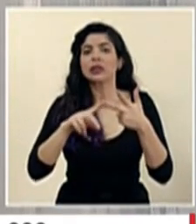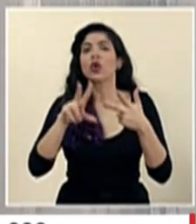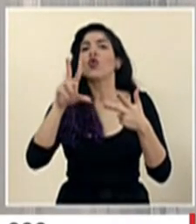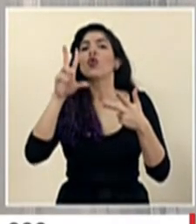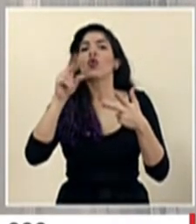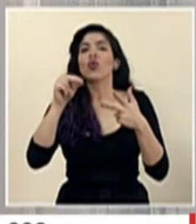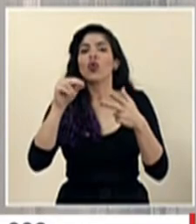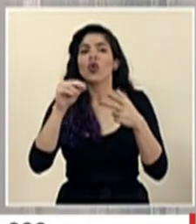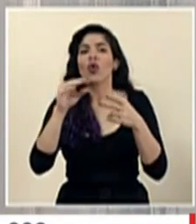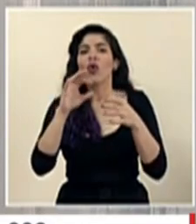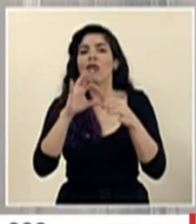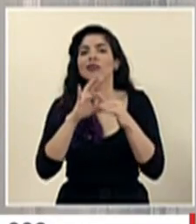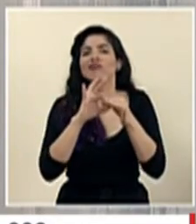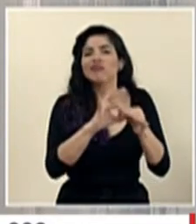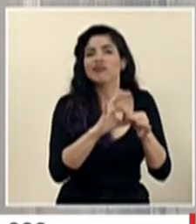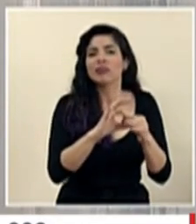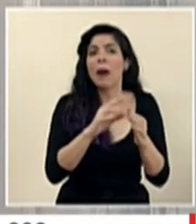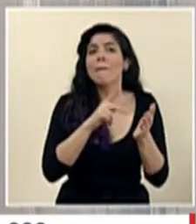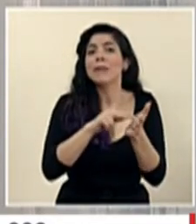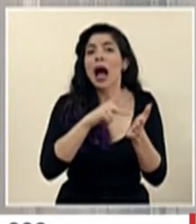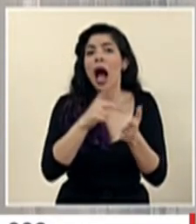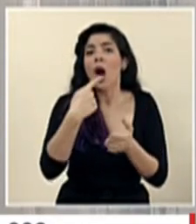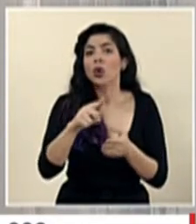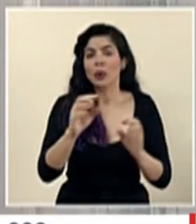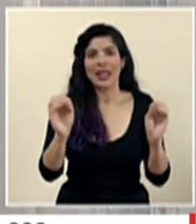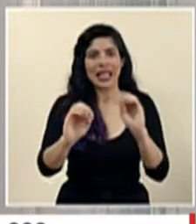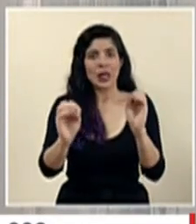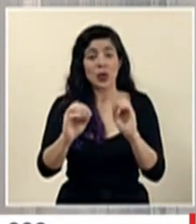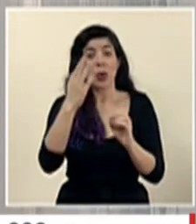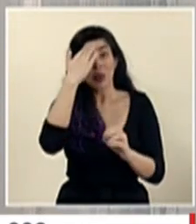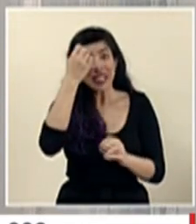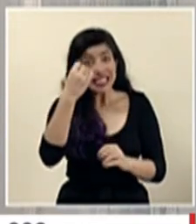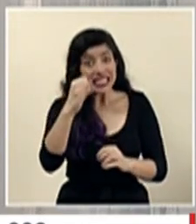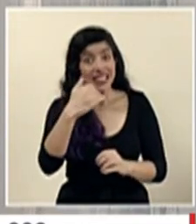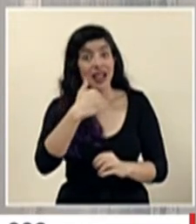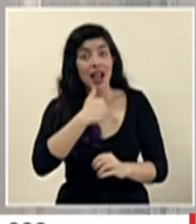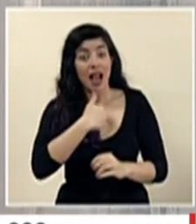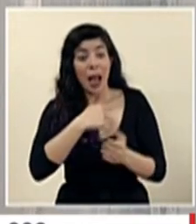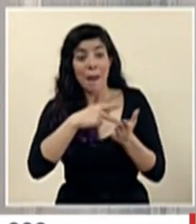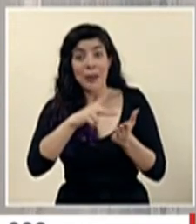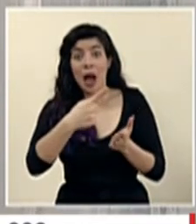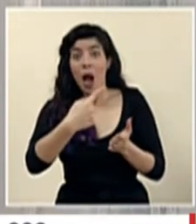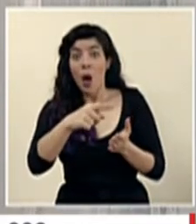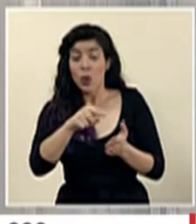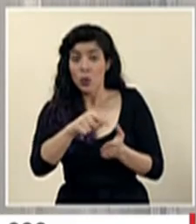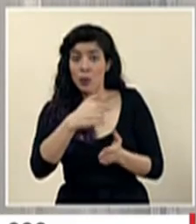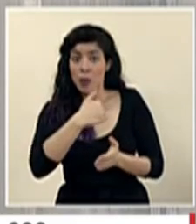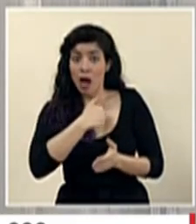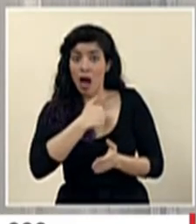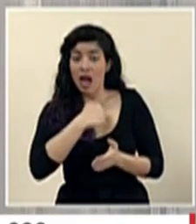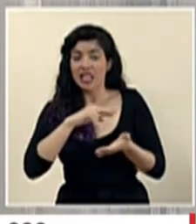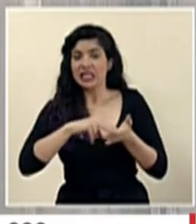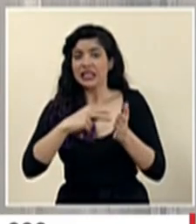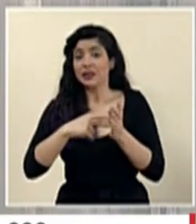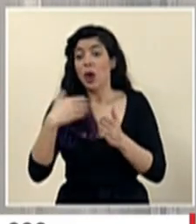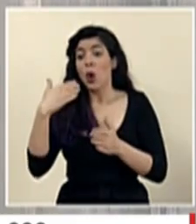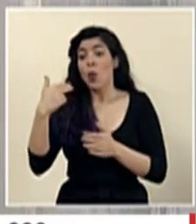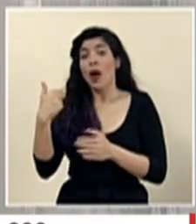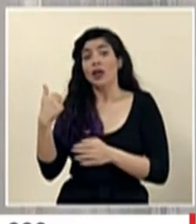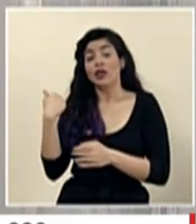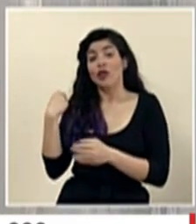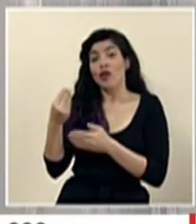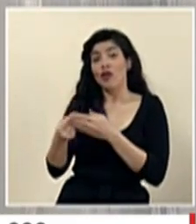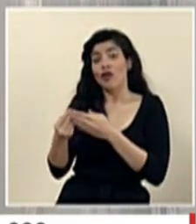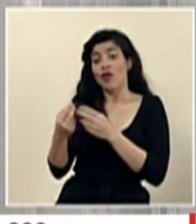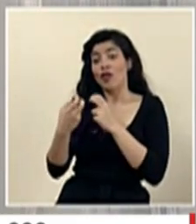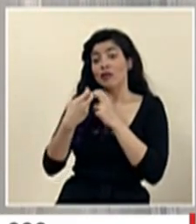comprometida idealmente con ningún pago automático, porque si está comprometida con un pago automático, lo que va a suceder es que cuando los